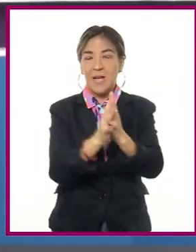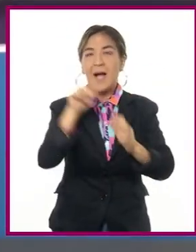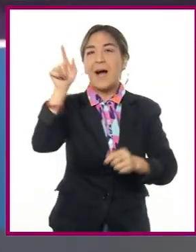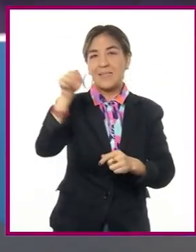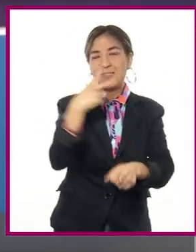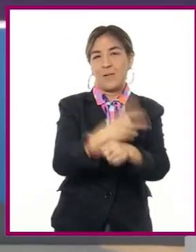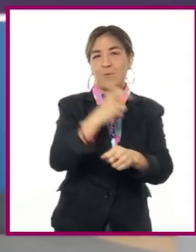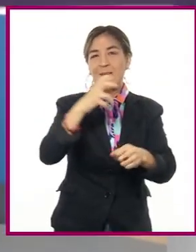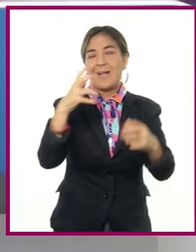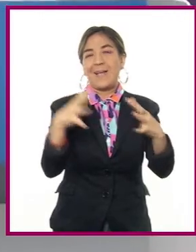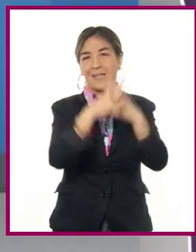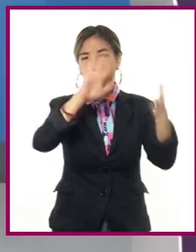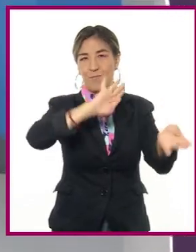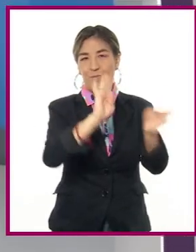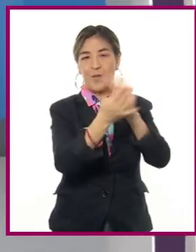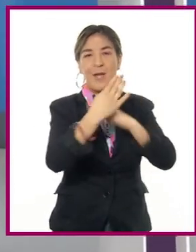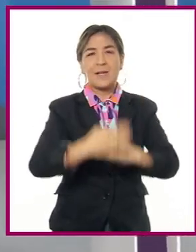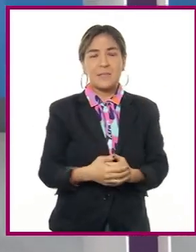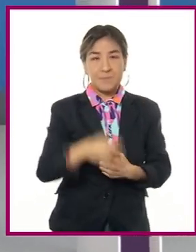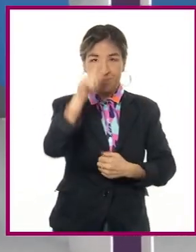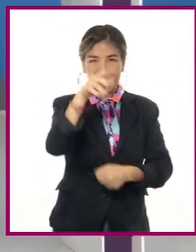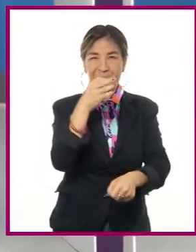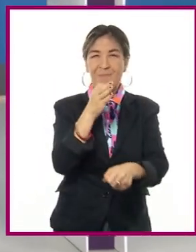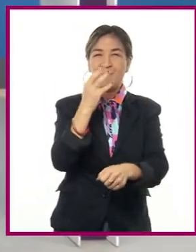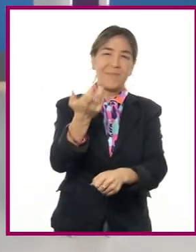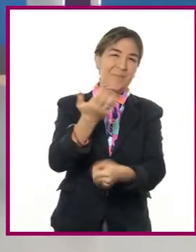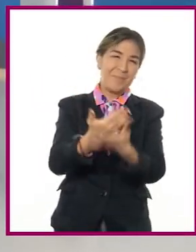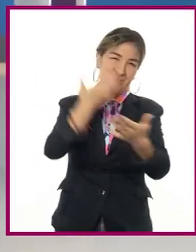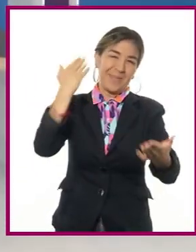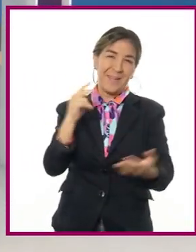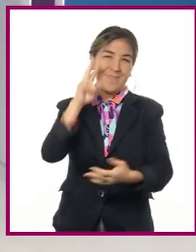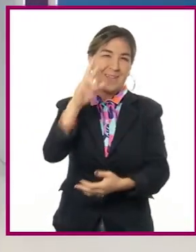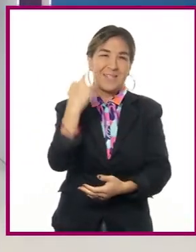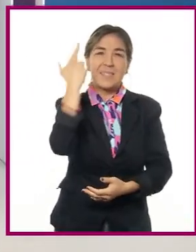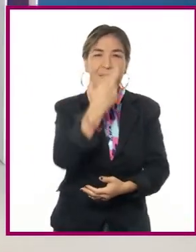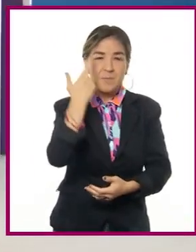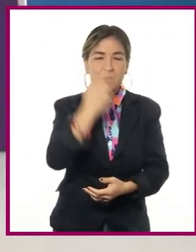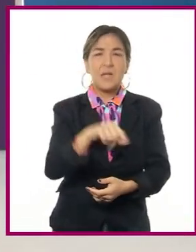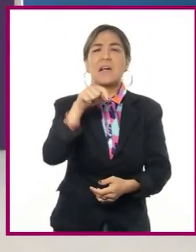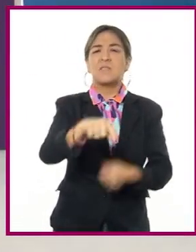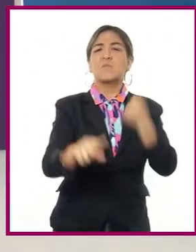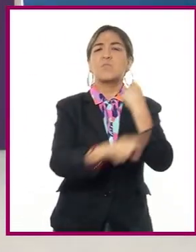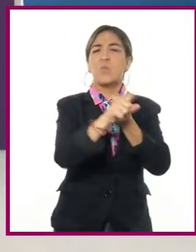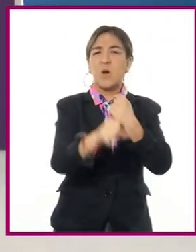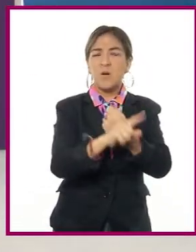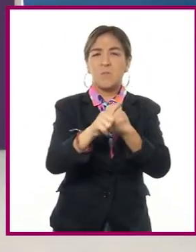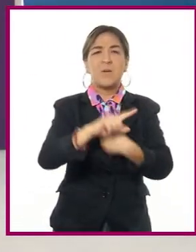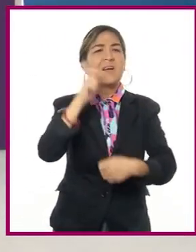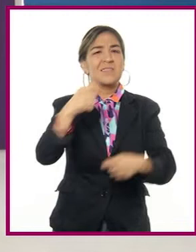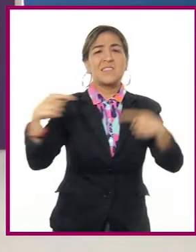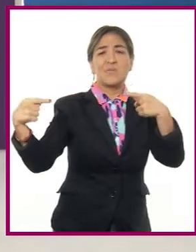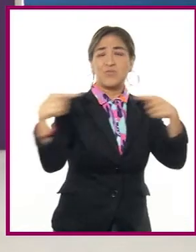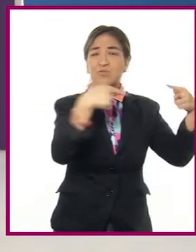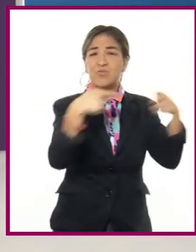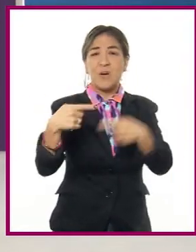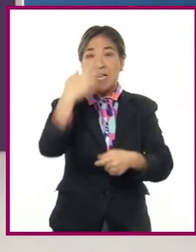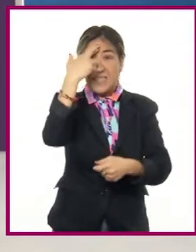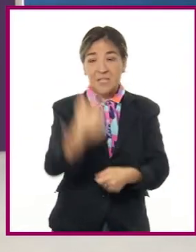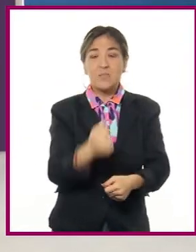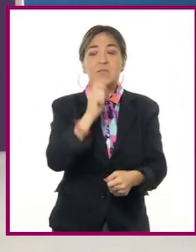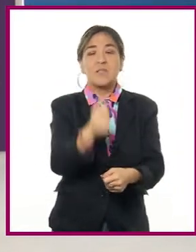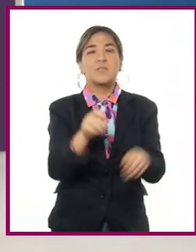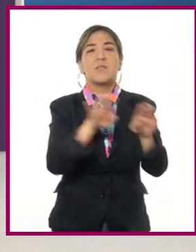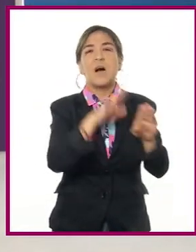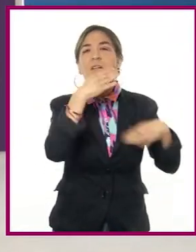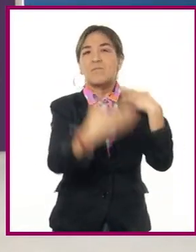Mundial. Como revisamos en sesiones anteriores, este conflicto bélico contribuyó a intensificar el